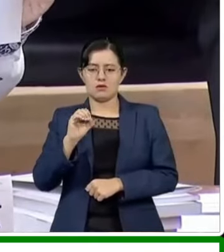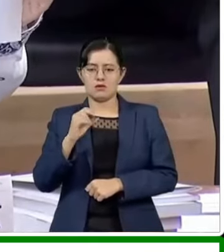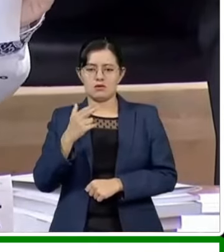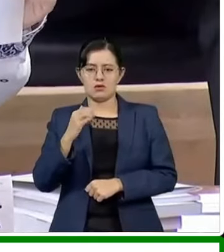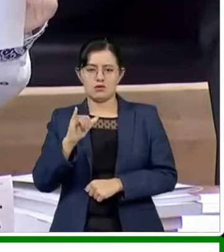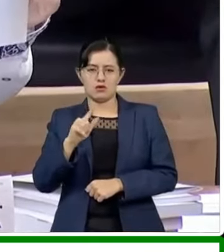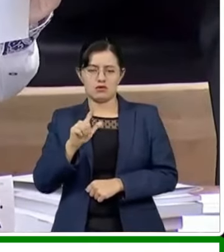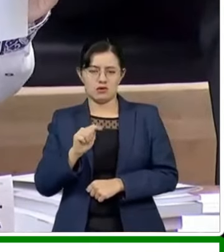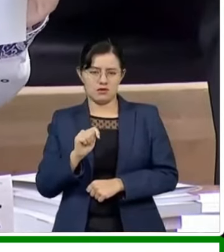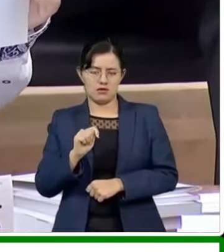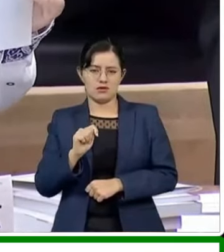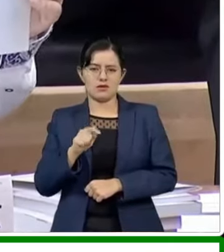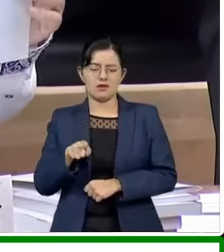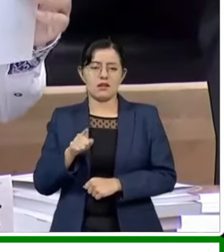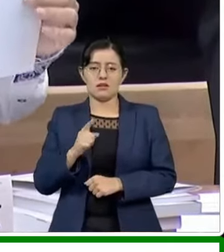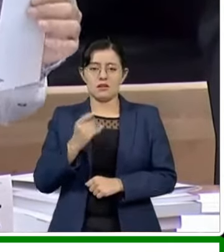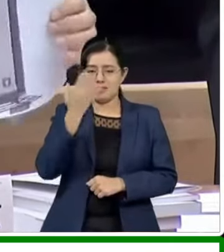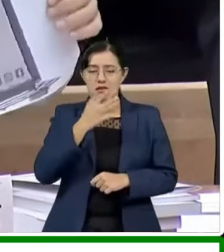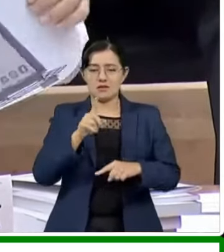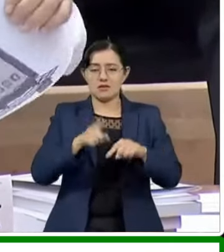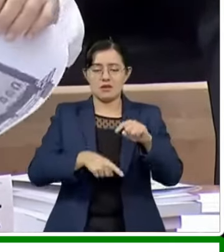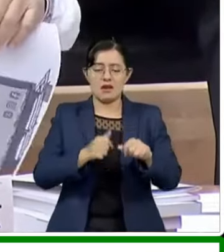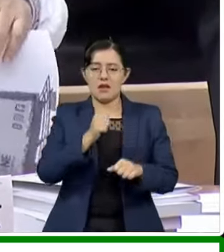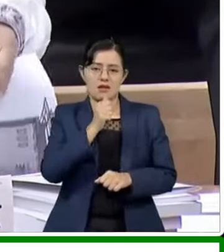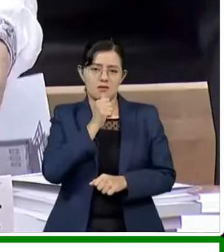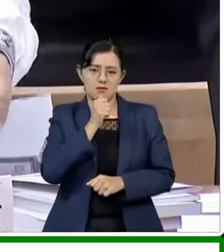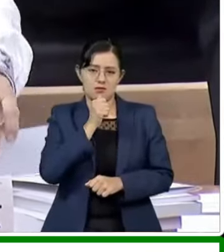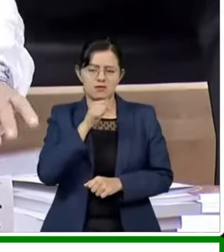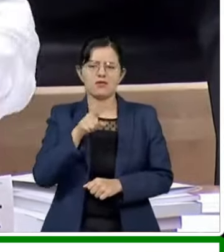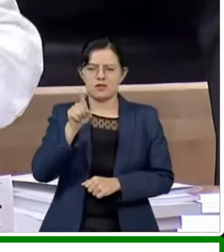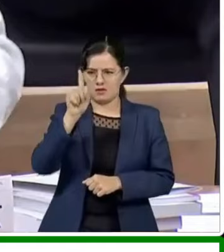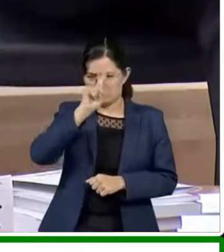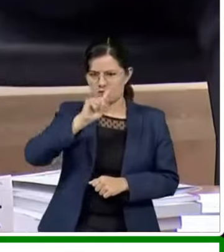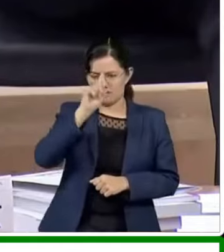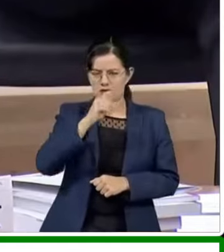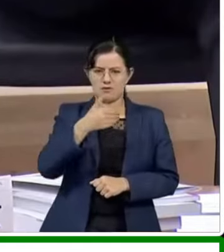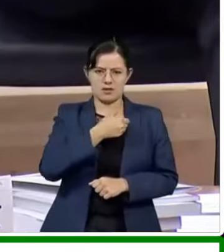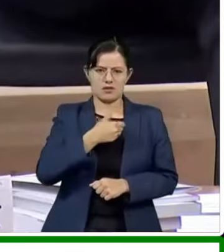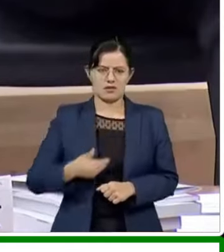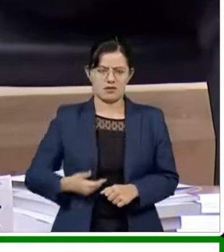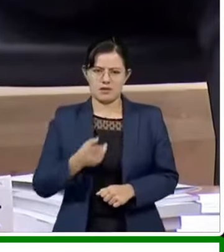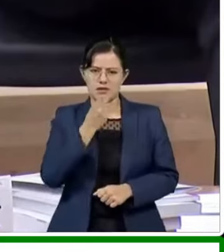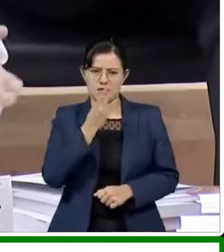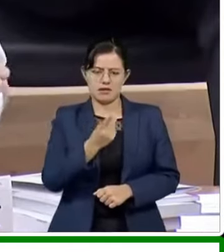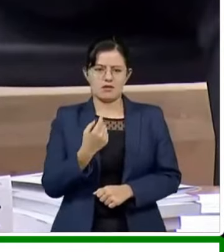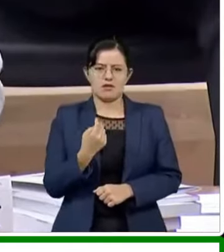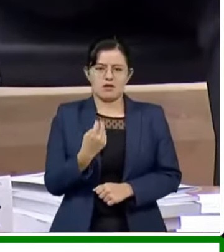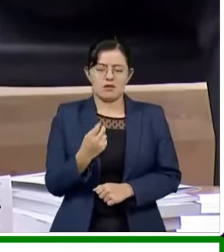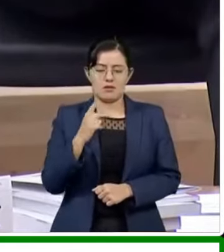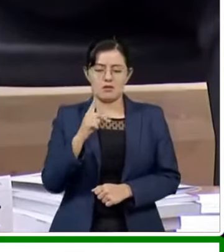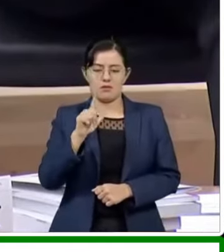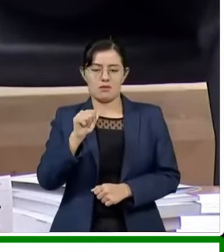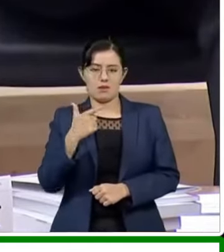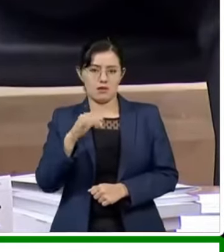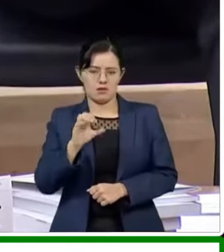bajar lo que firme, pero comedidamente la consejera presidente planteó de que no esté plagiando, no dijo ella así, lo